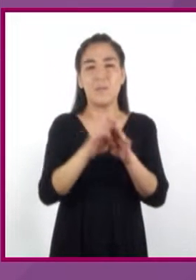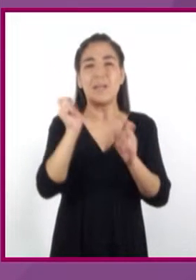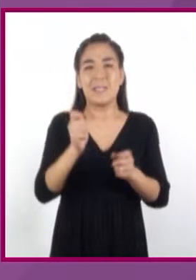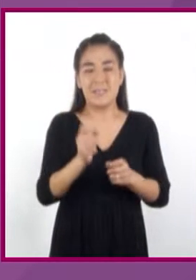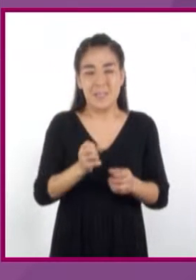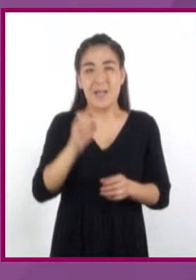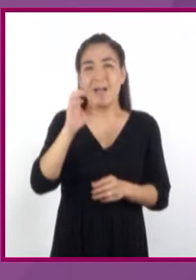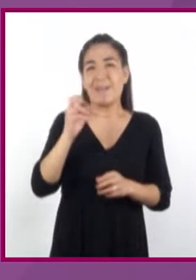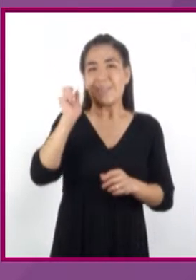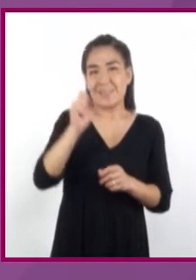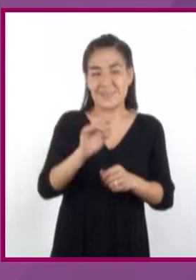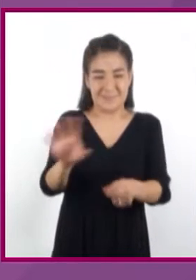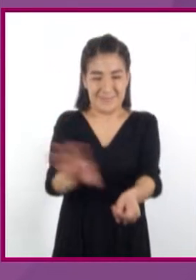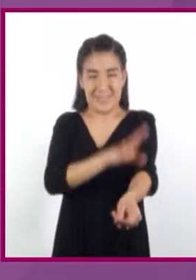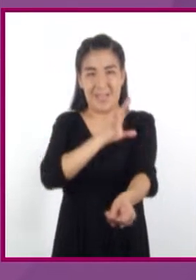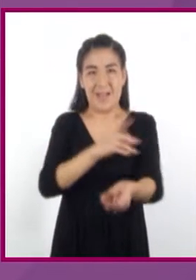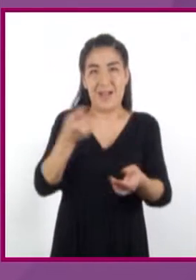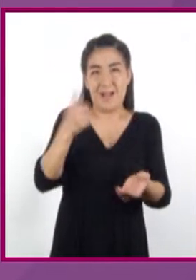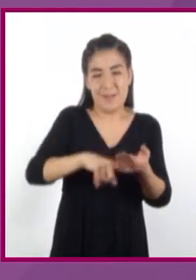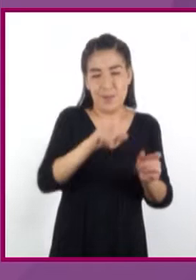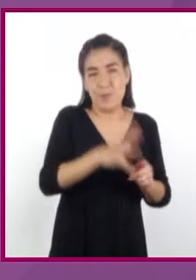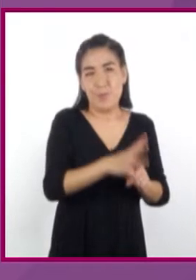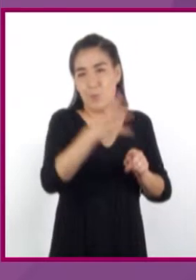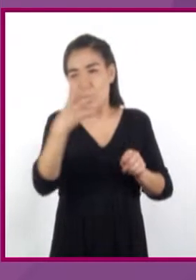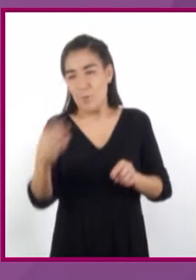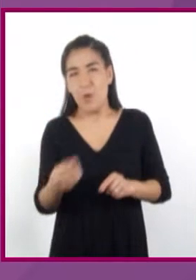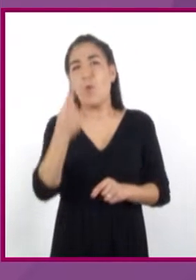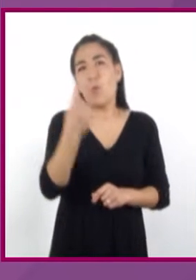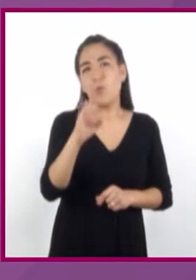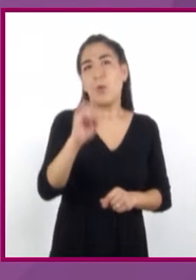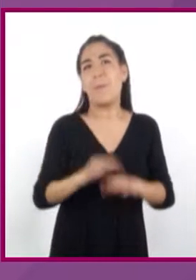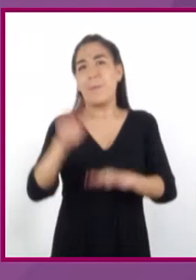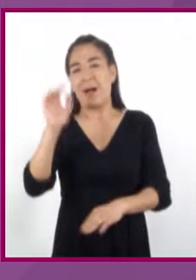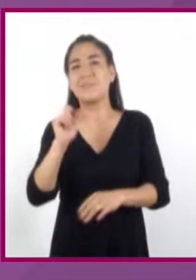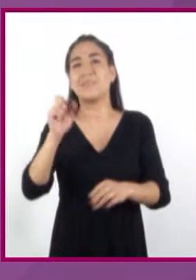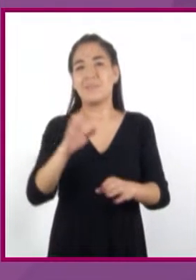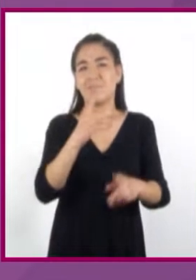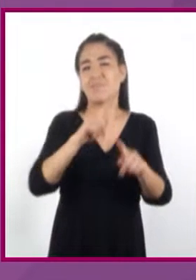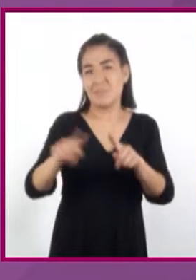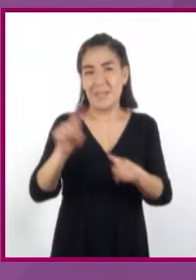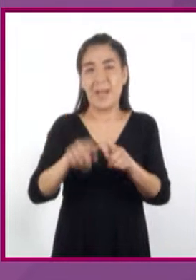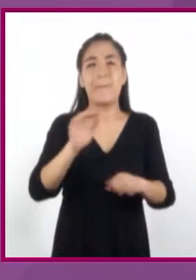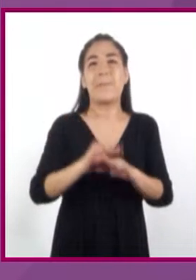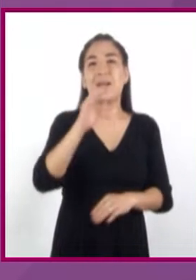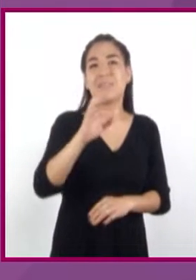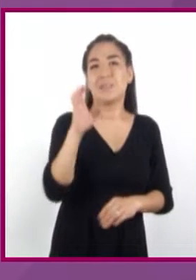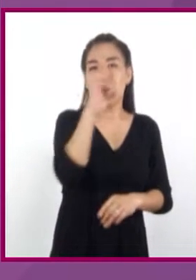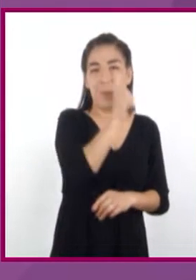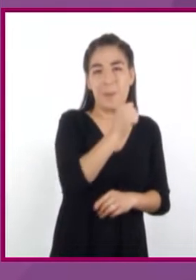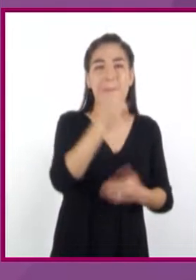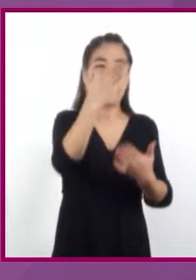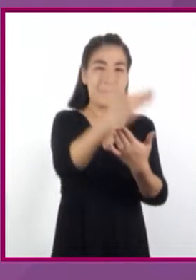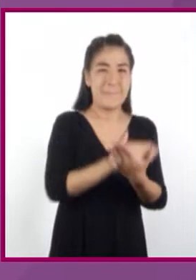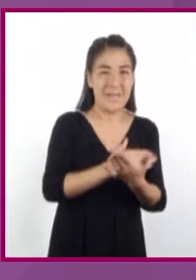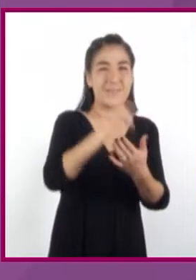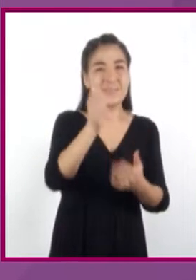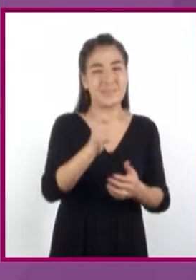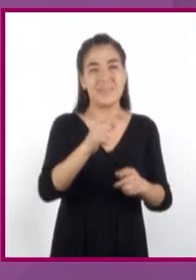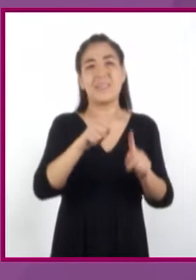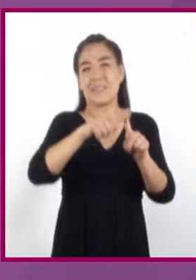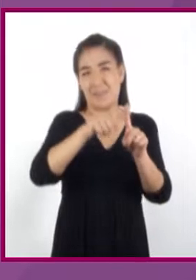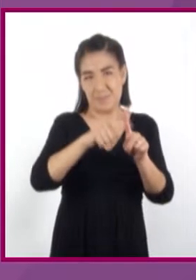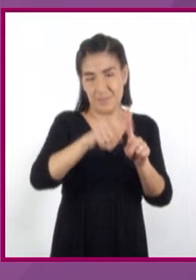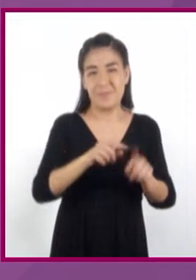transmite entre dos o más cuerpos y va del que tiene mayor temperatura al que tiene menor temperatura.